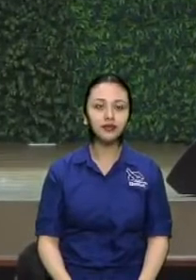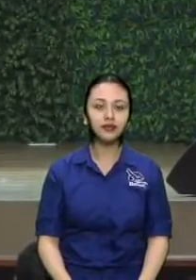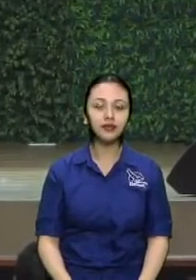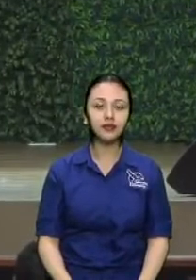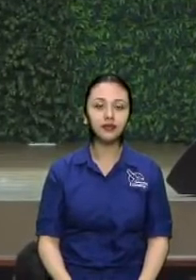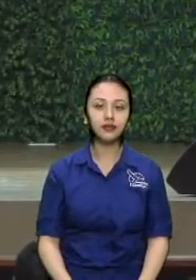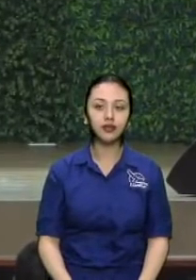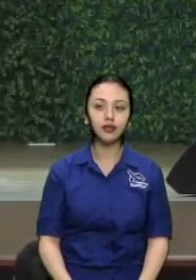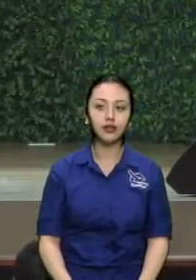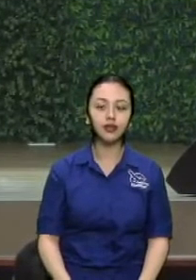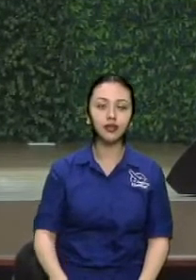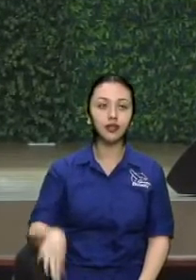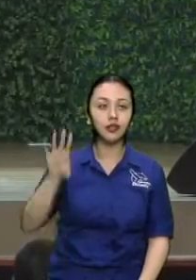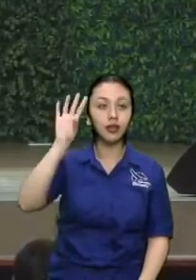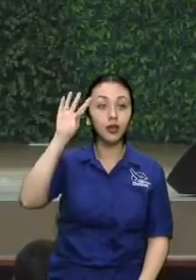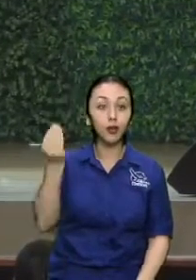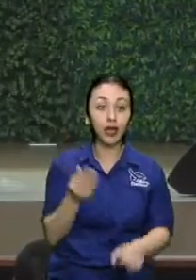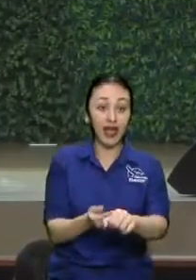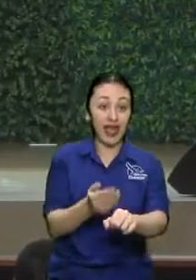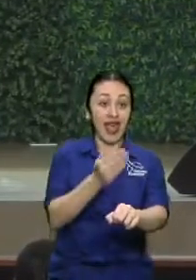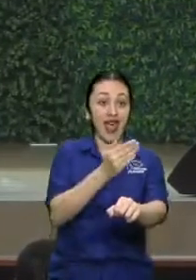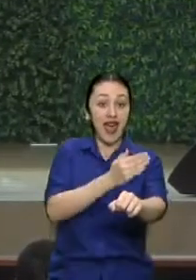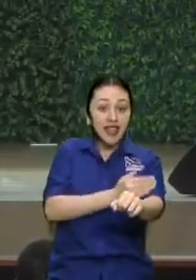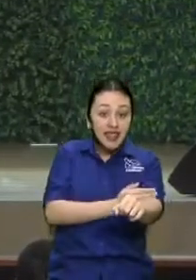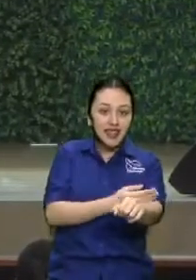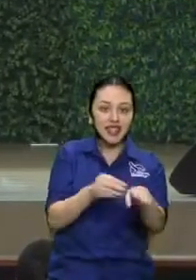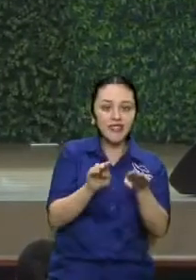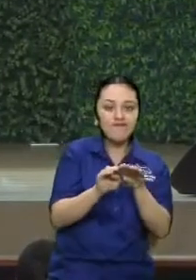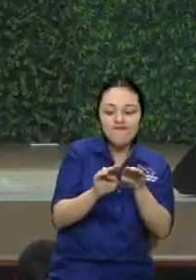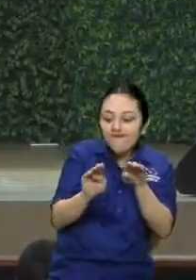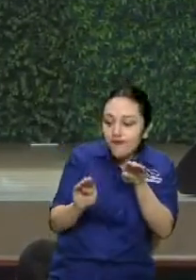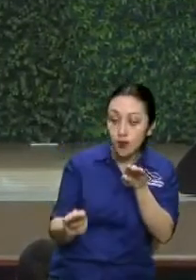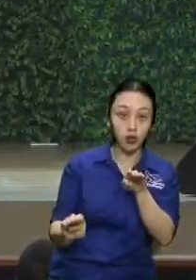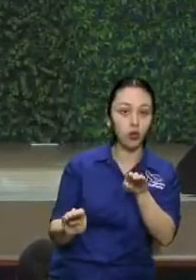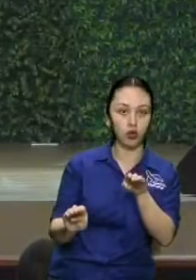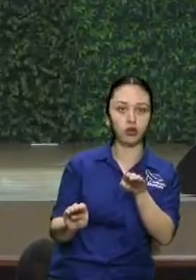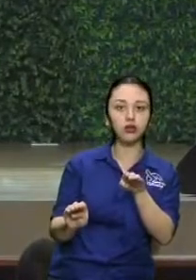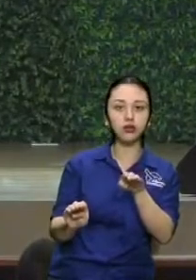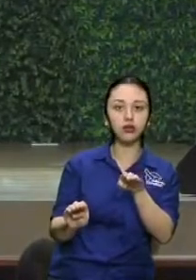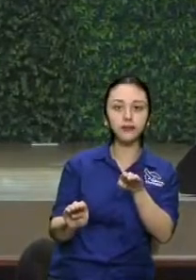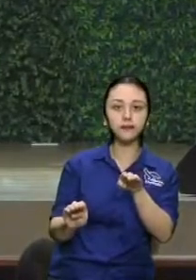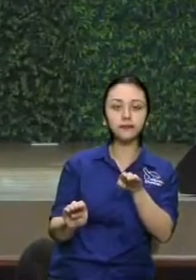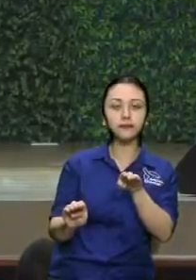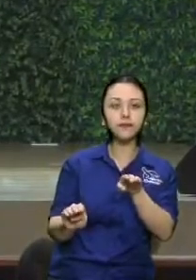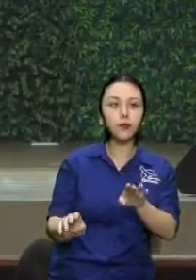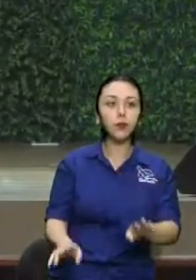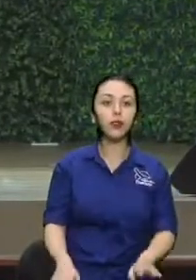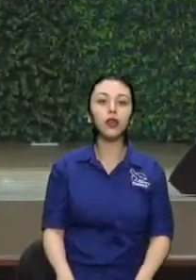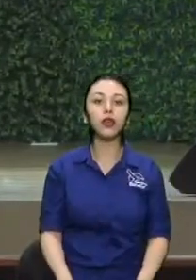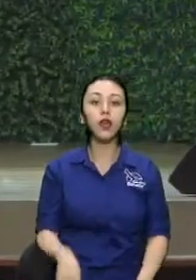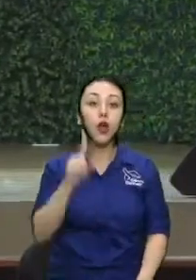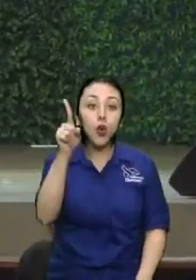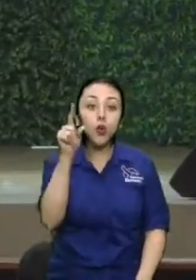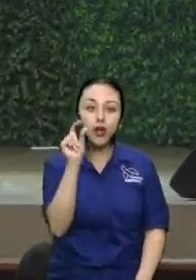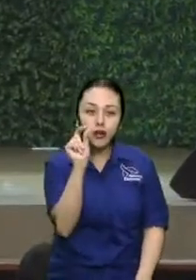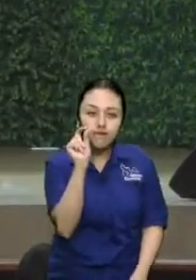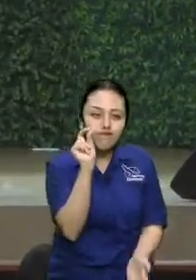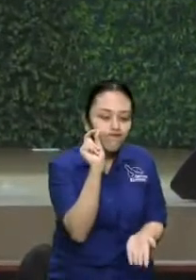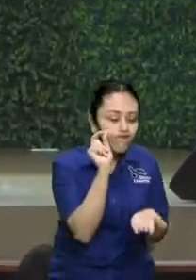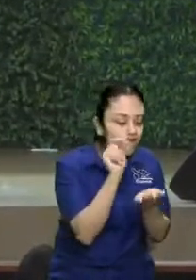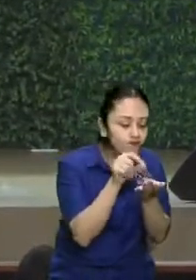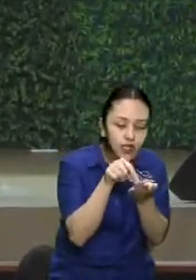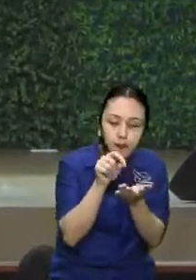menor. Entonces, el menor es la menor de todas las semillas. Cuando ha crecido, es la mayor